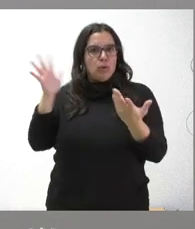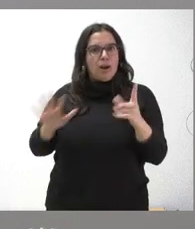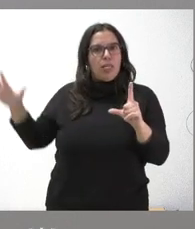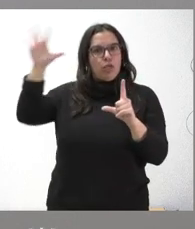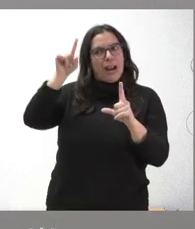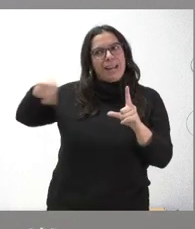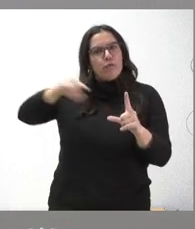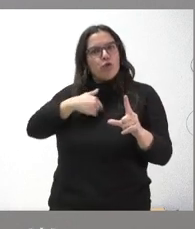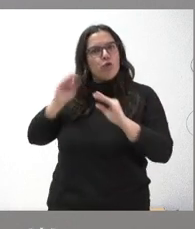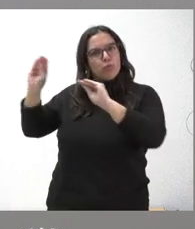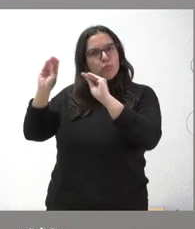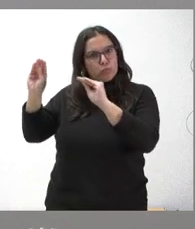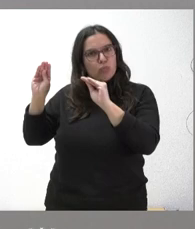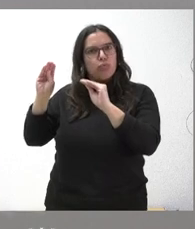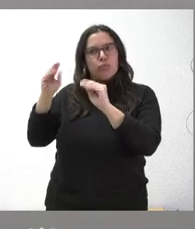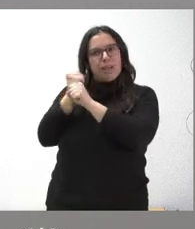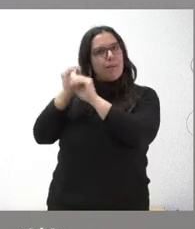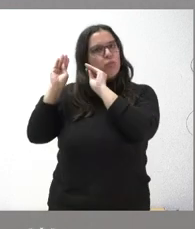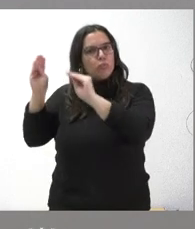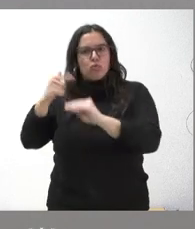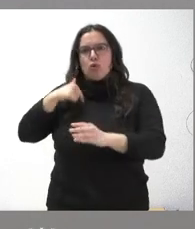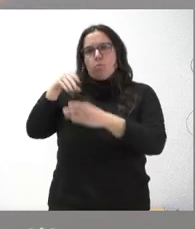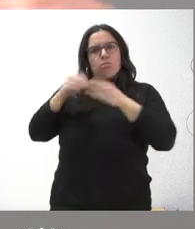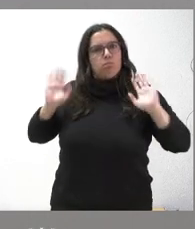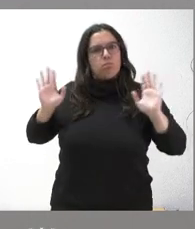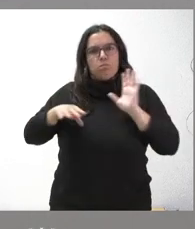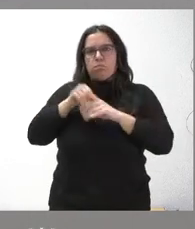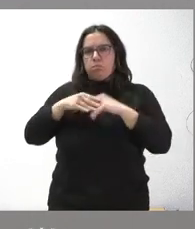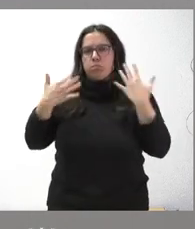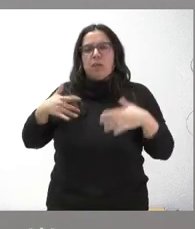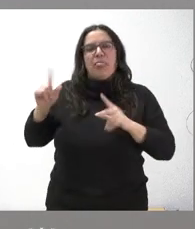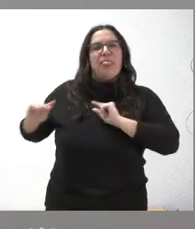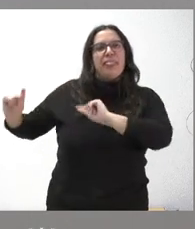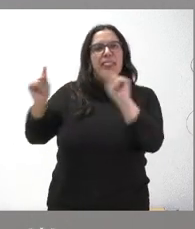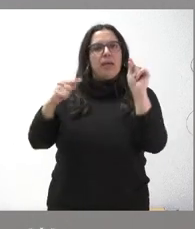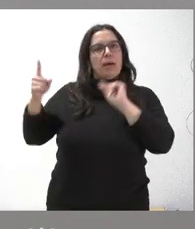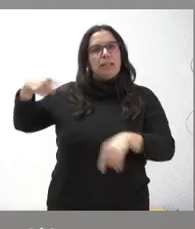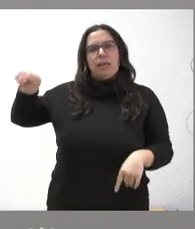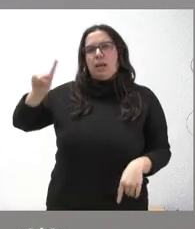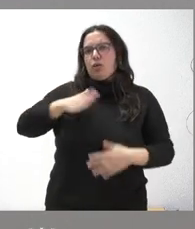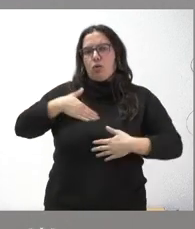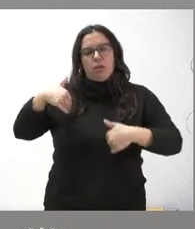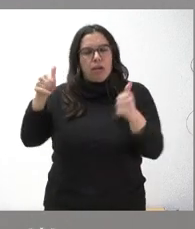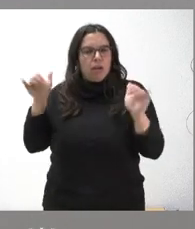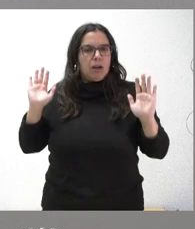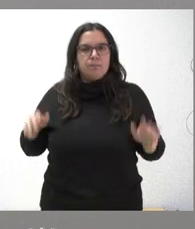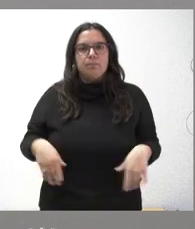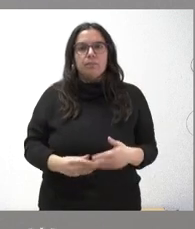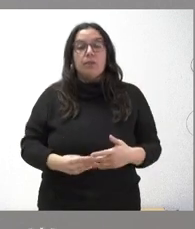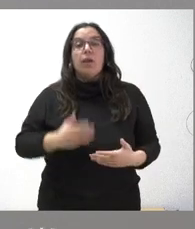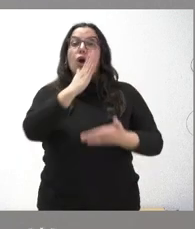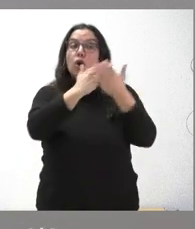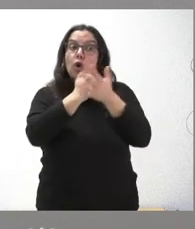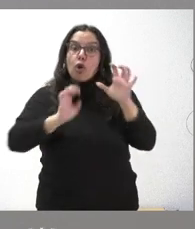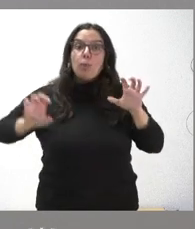lógicamente esa la labor que ahí tienen que hacer y yo ahí no entro y lógicamente el debate lo pueden plantear quien quiera plantear nuos términos las comunidades